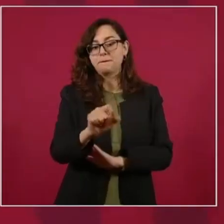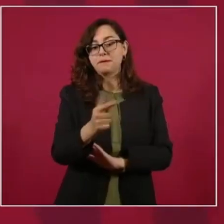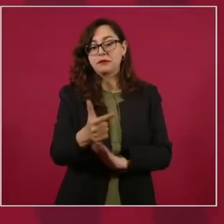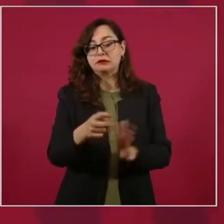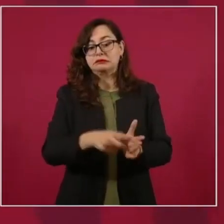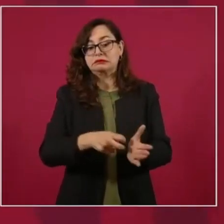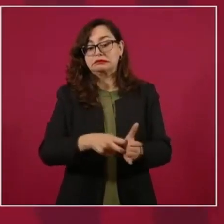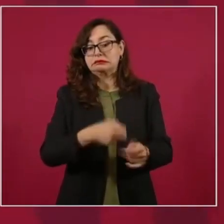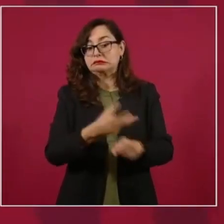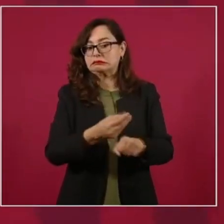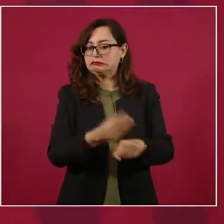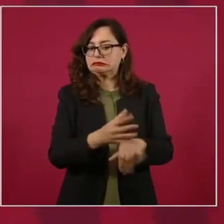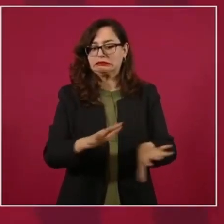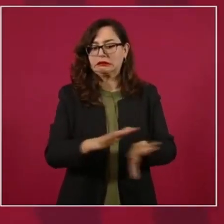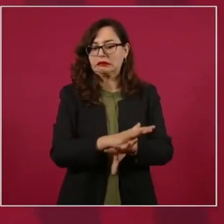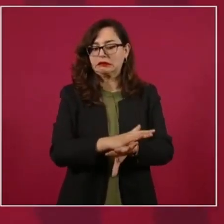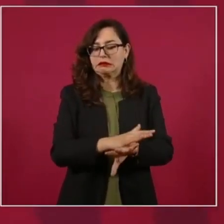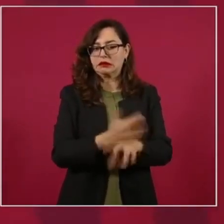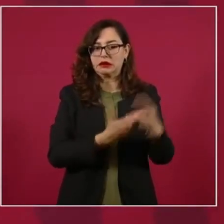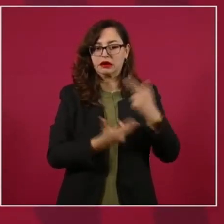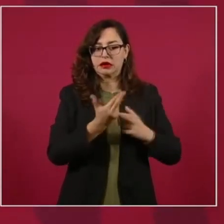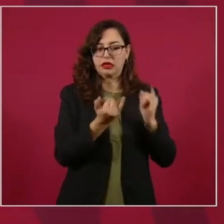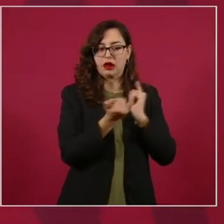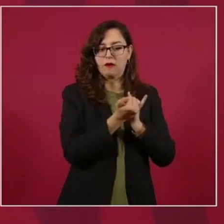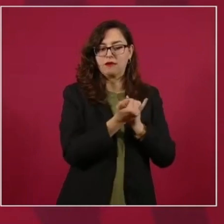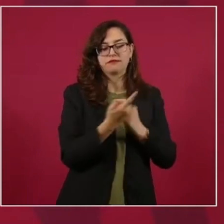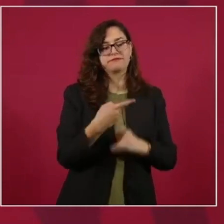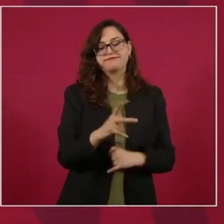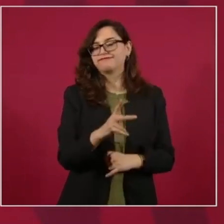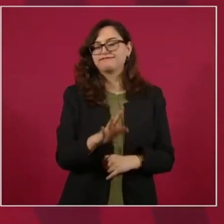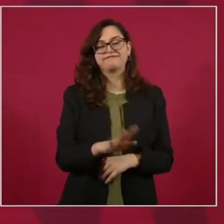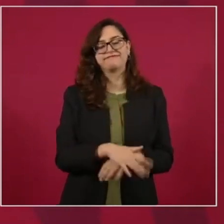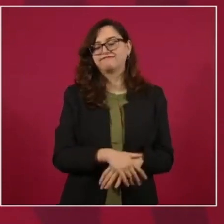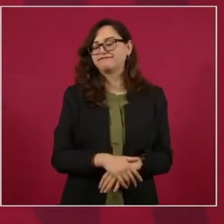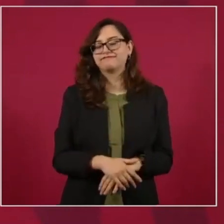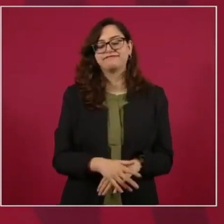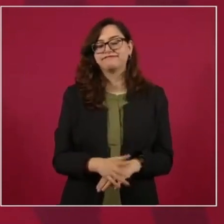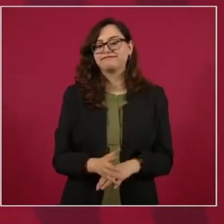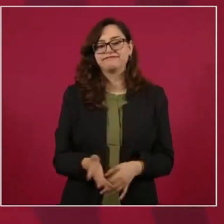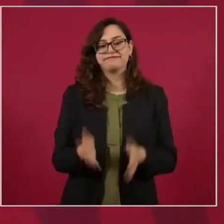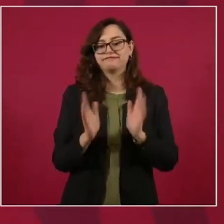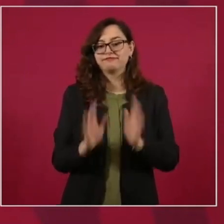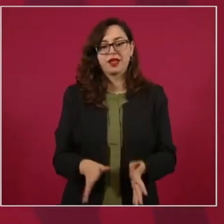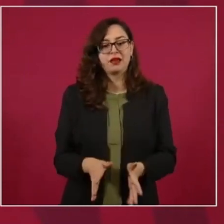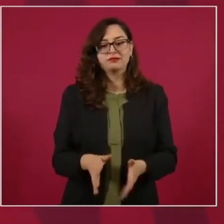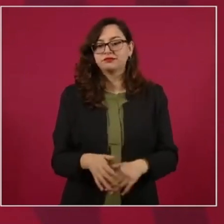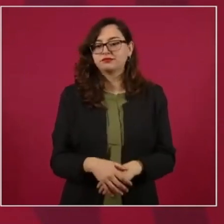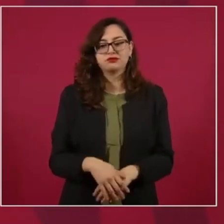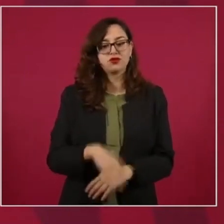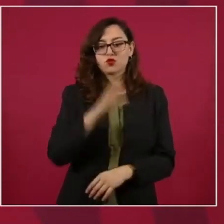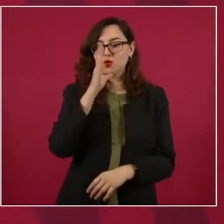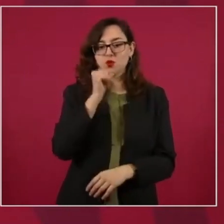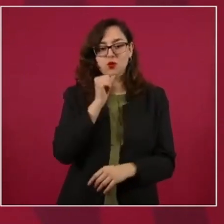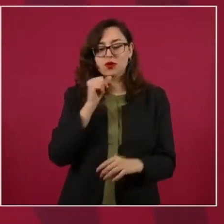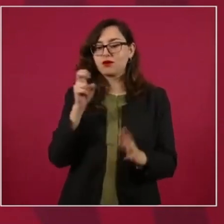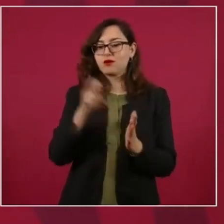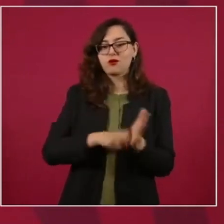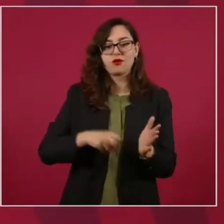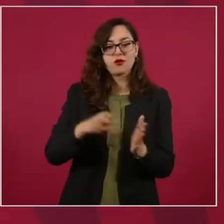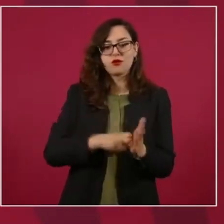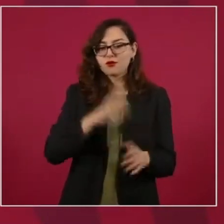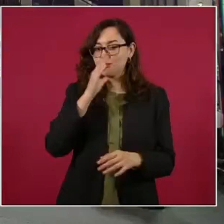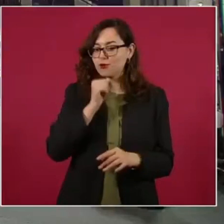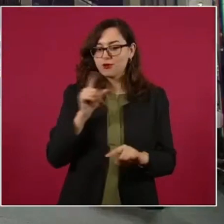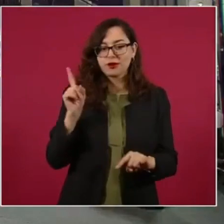pero que al final no se pudo, porque, como suele suceder, los